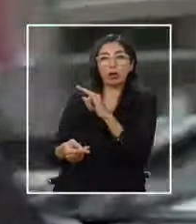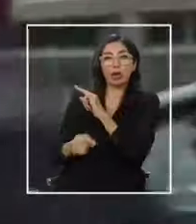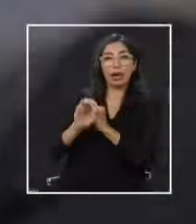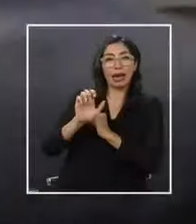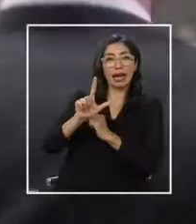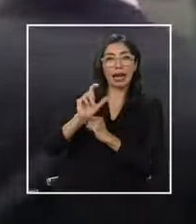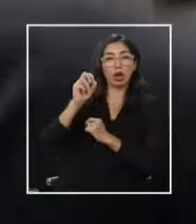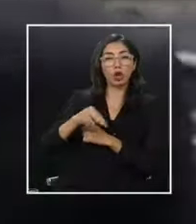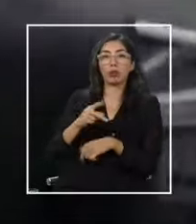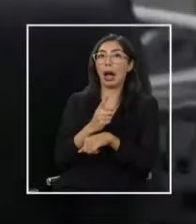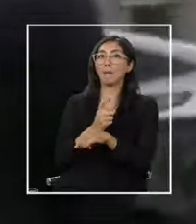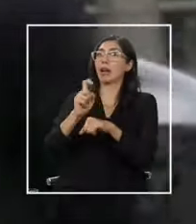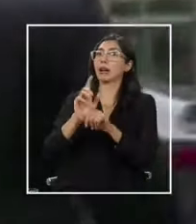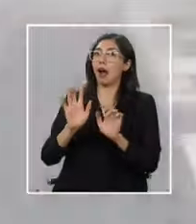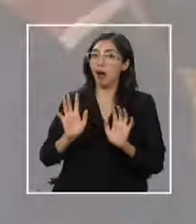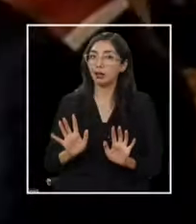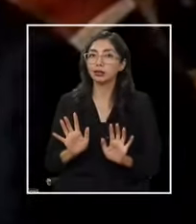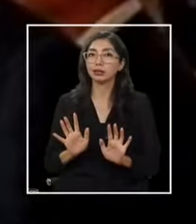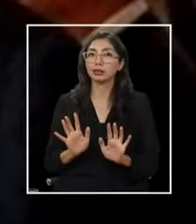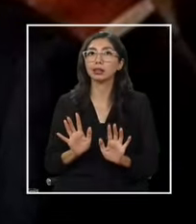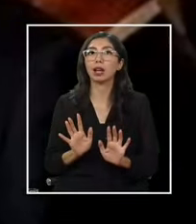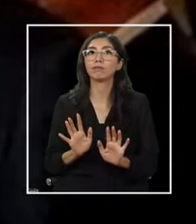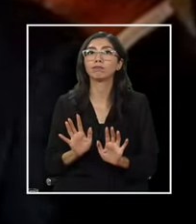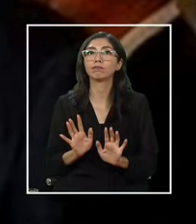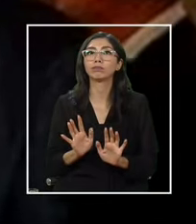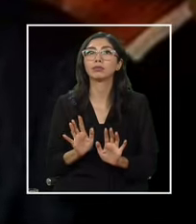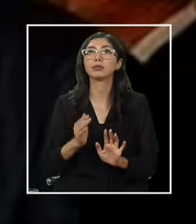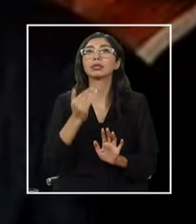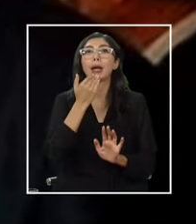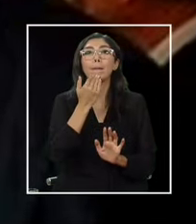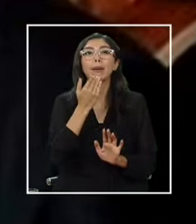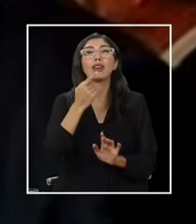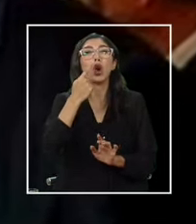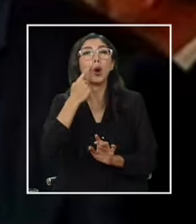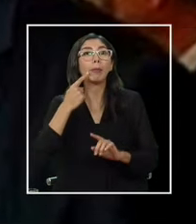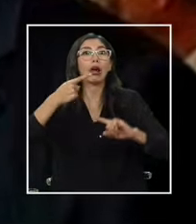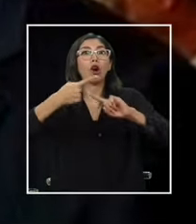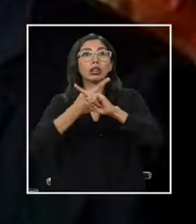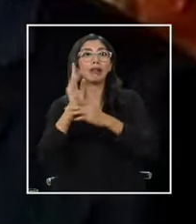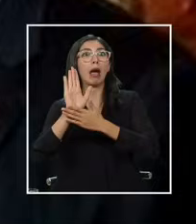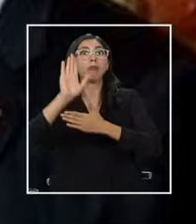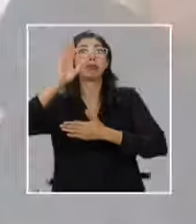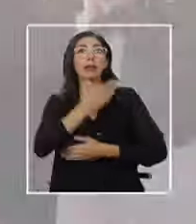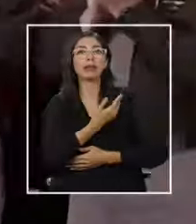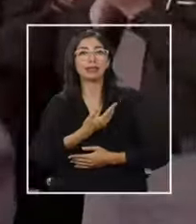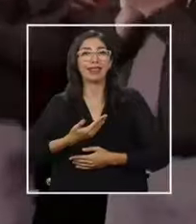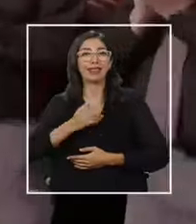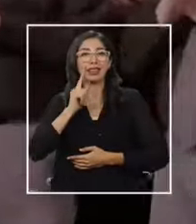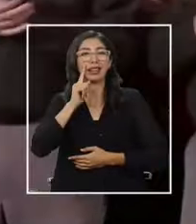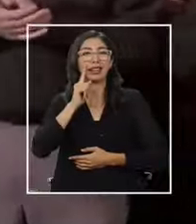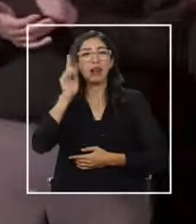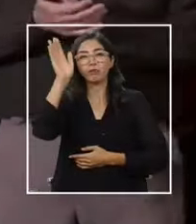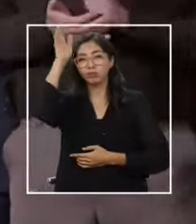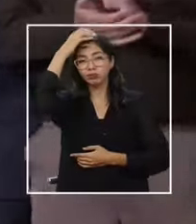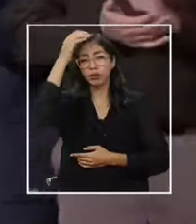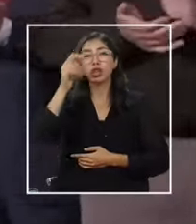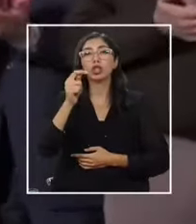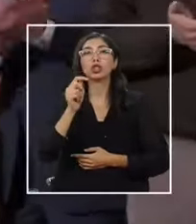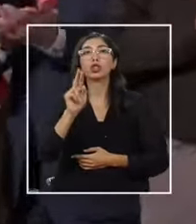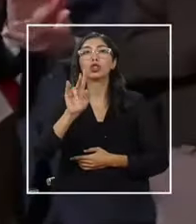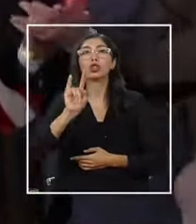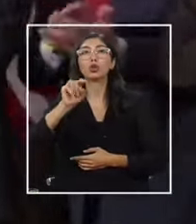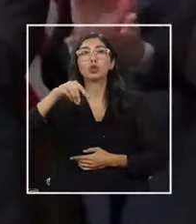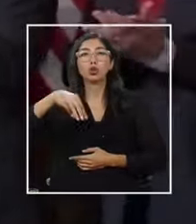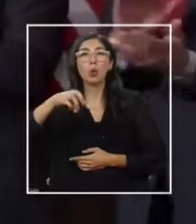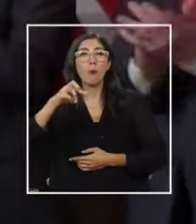político y con línea directa con quien podría ser electo nuevamente presidente de Estados Unidos, el republicano Donald Trump,